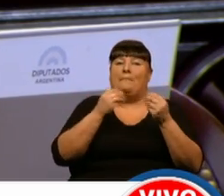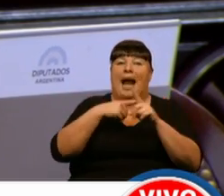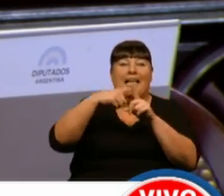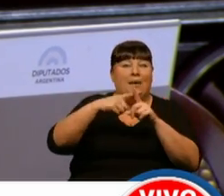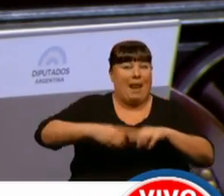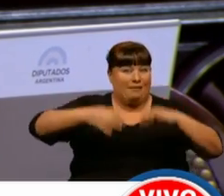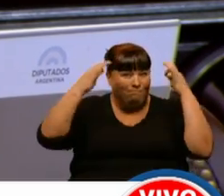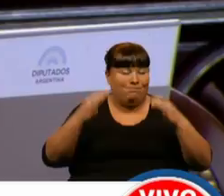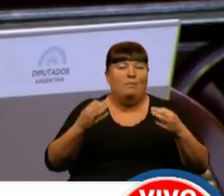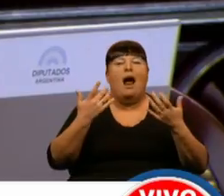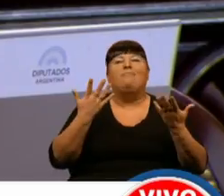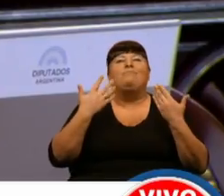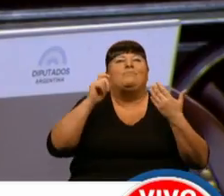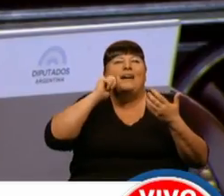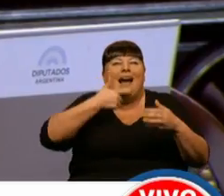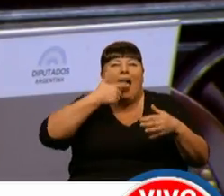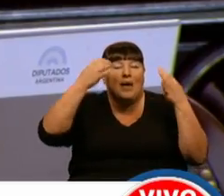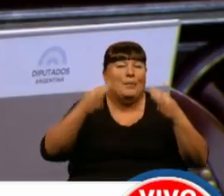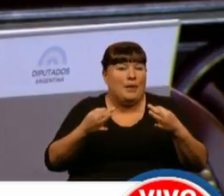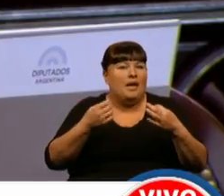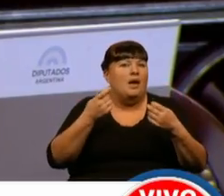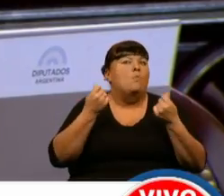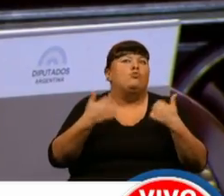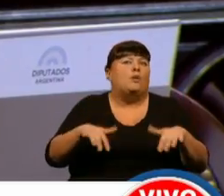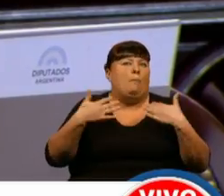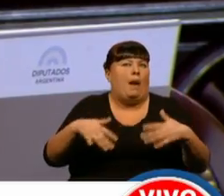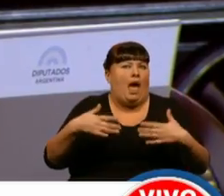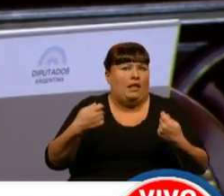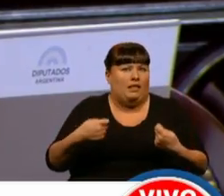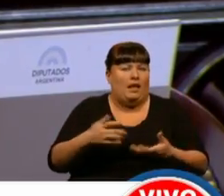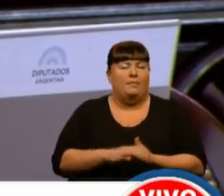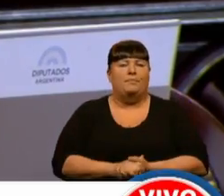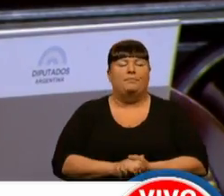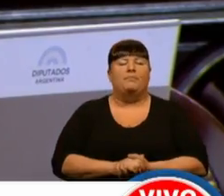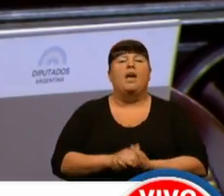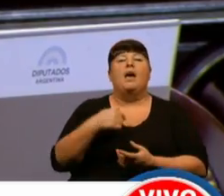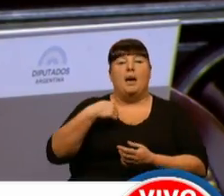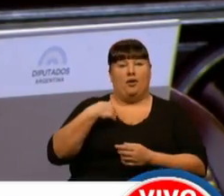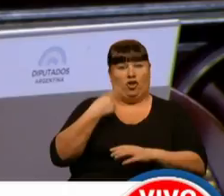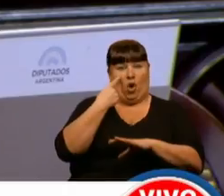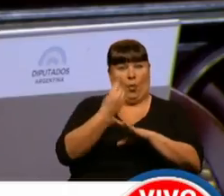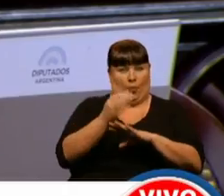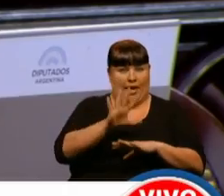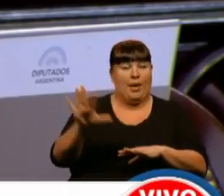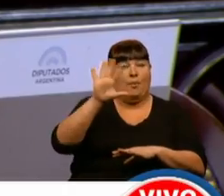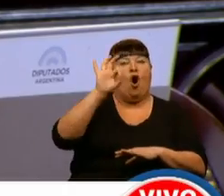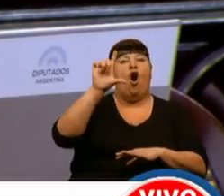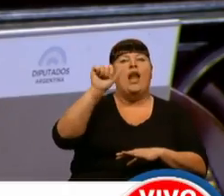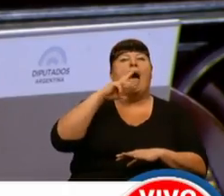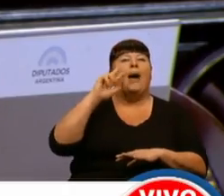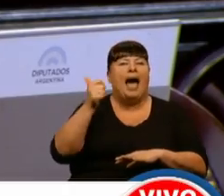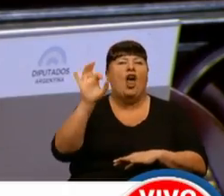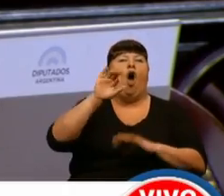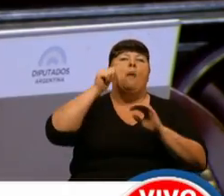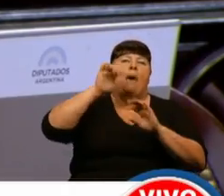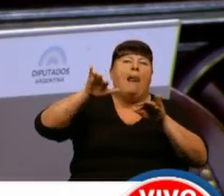temperatura confortable les cuesta muchísimo dinero en la región donde yo resido por ejemplo la ciudad de la barrilla o en la